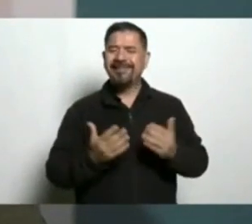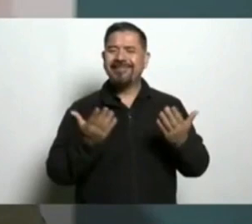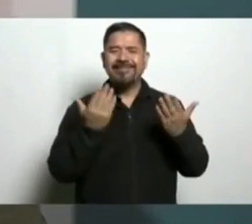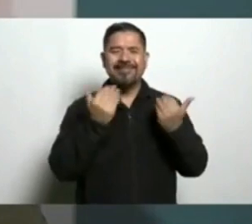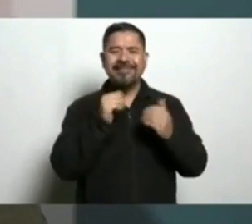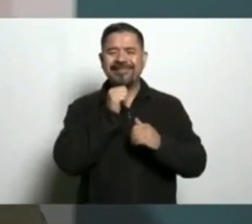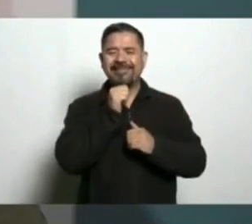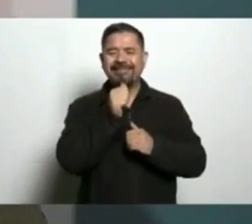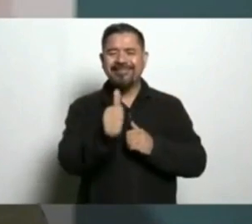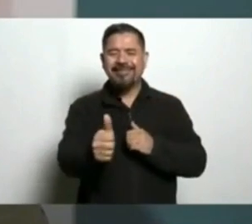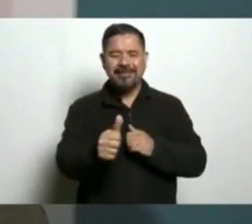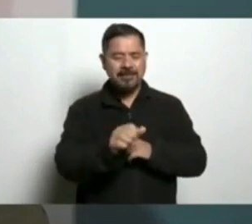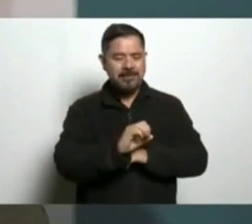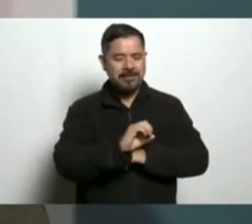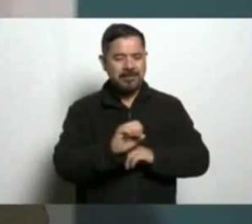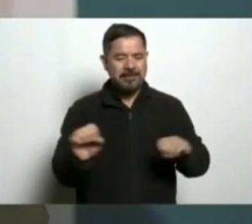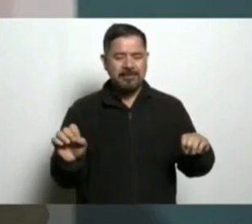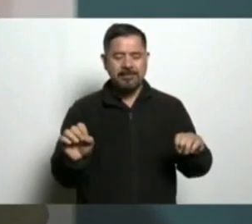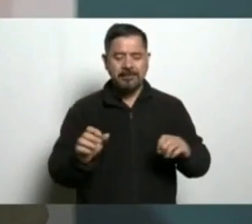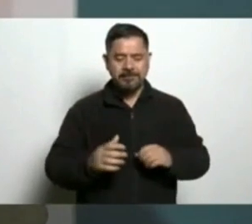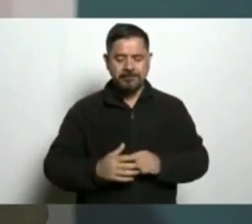había